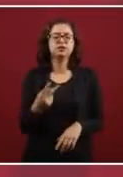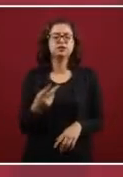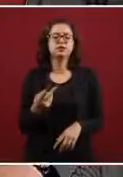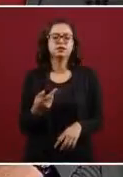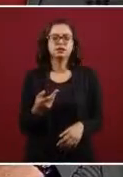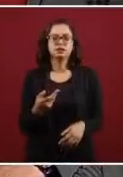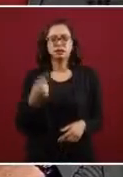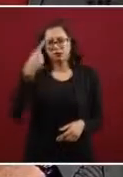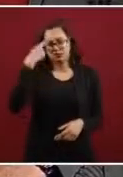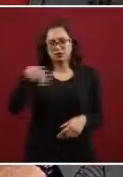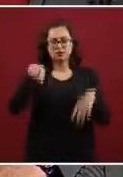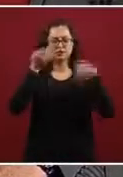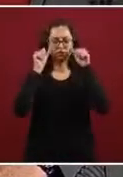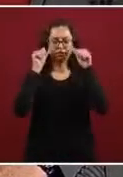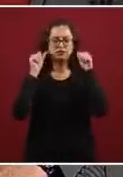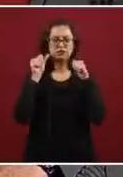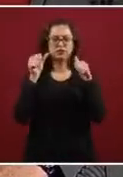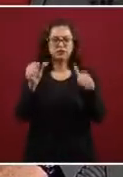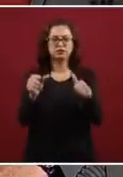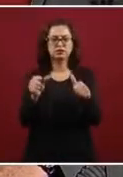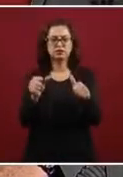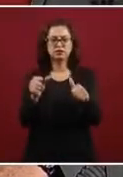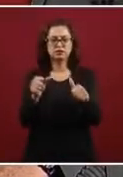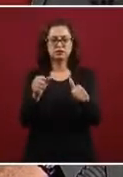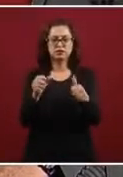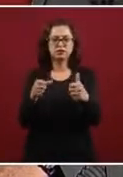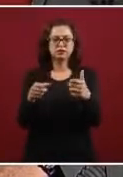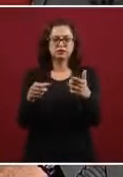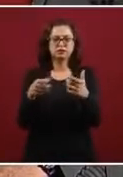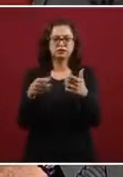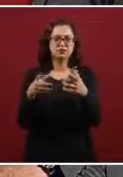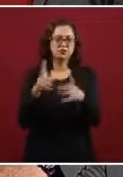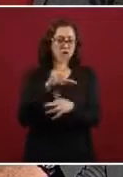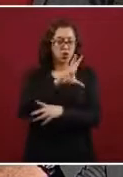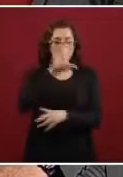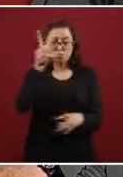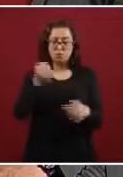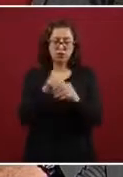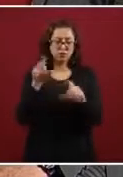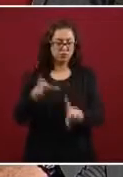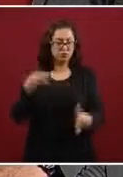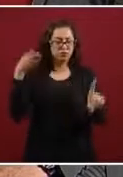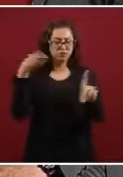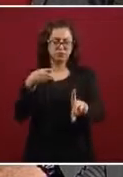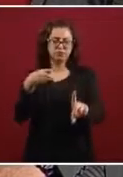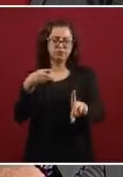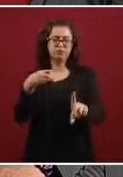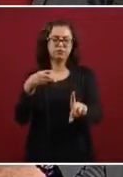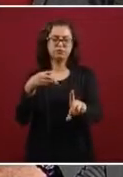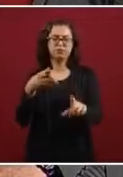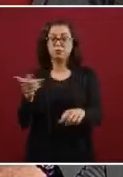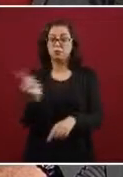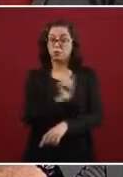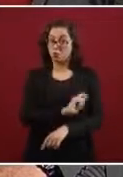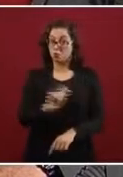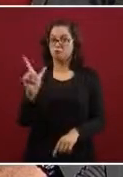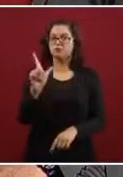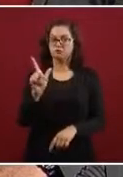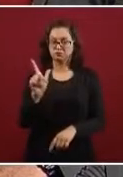para atender de manera muy especial y